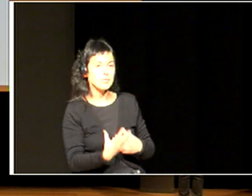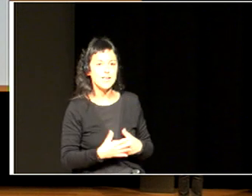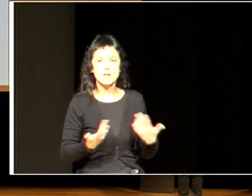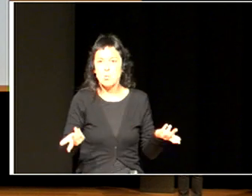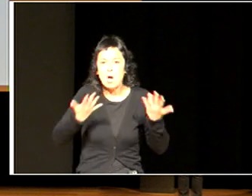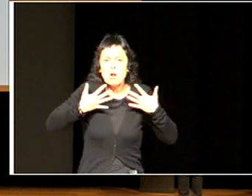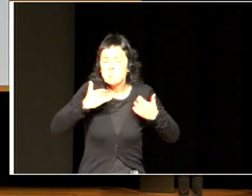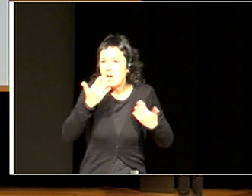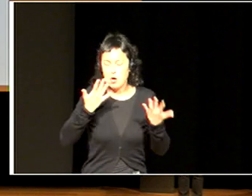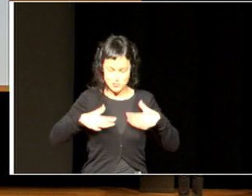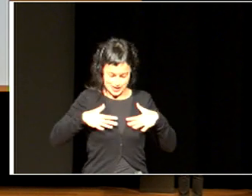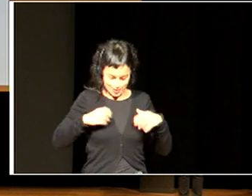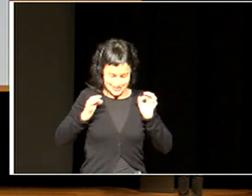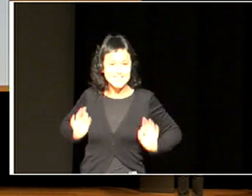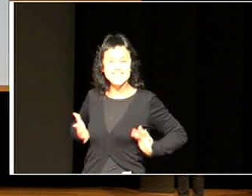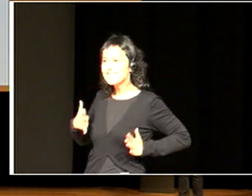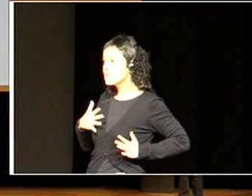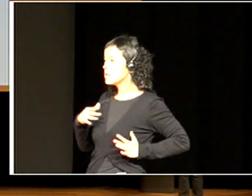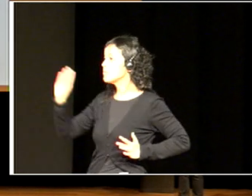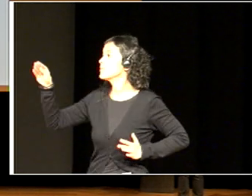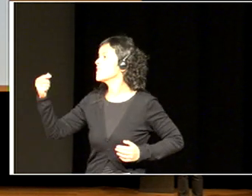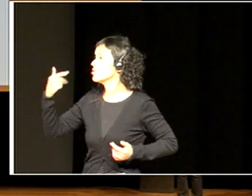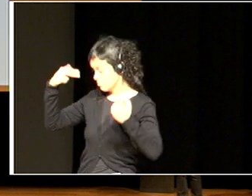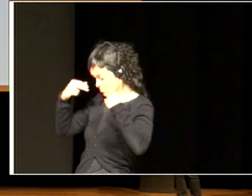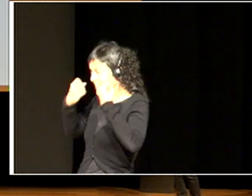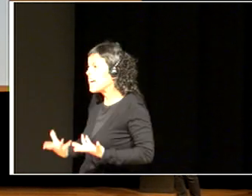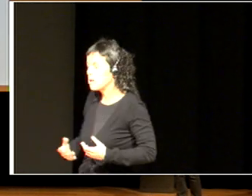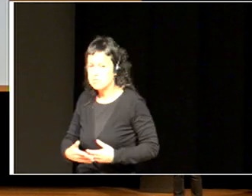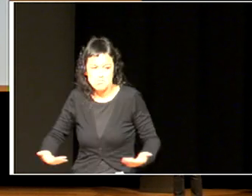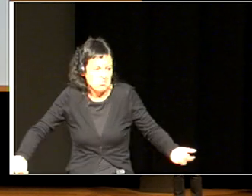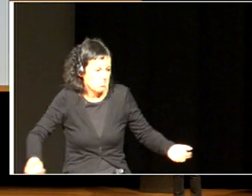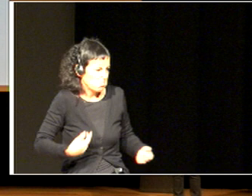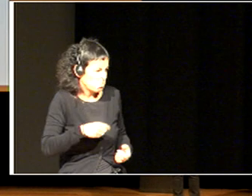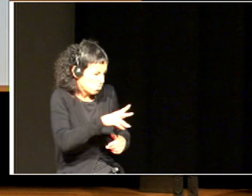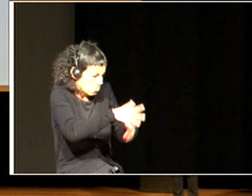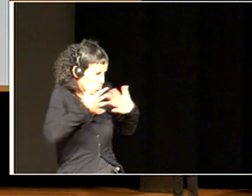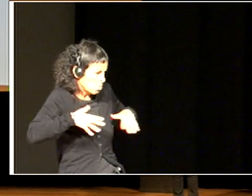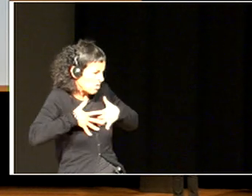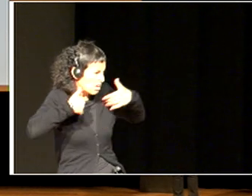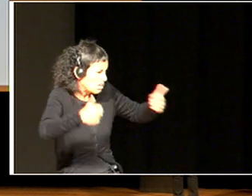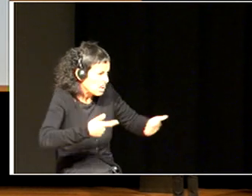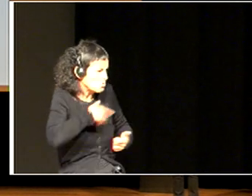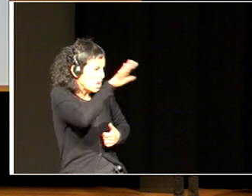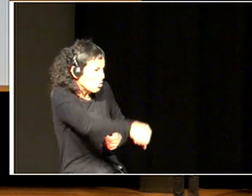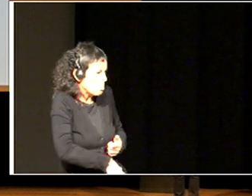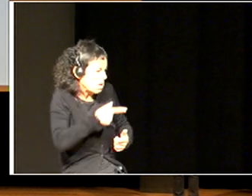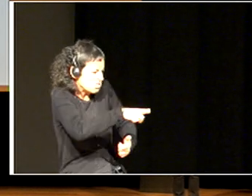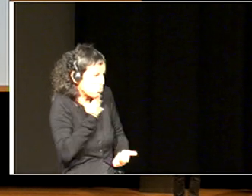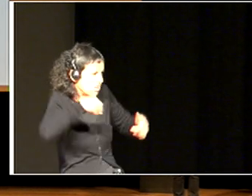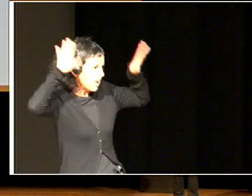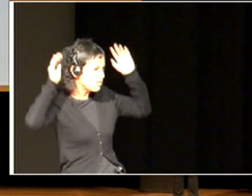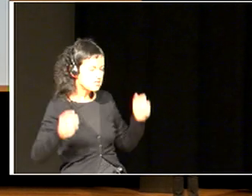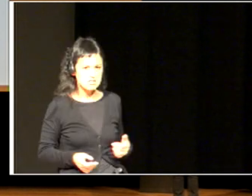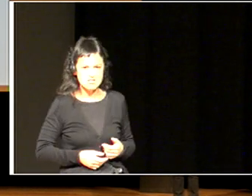que te gusta a ti y preguntas a alguien muy bien comentó que no te dé la gana no has comprado tú no es tuyo te gustará a ti que se